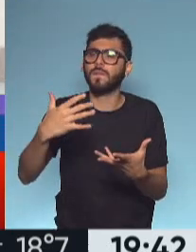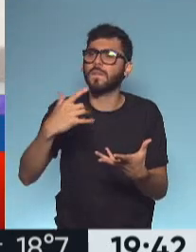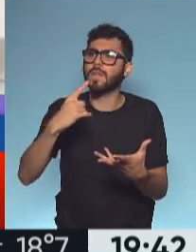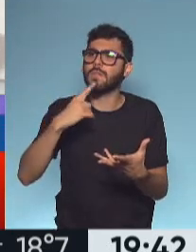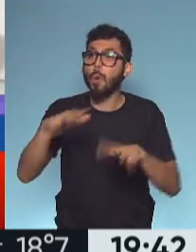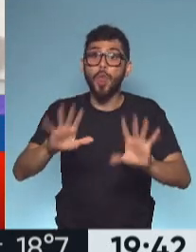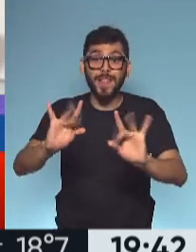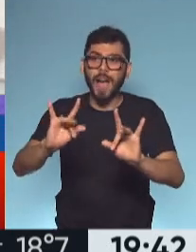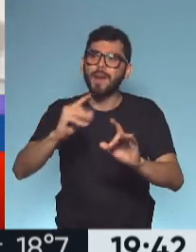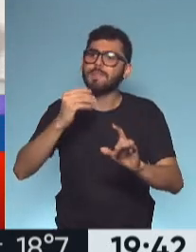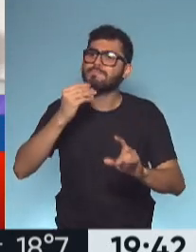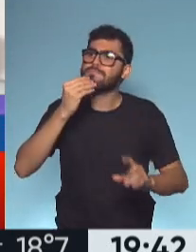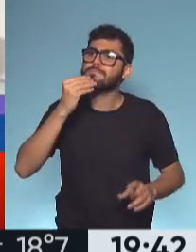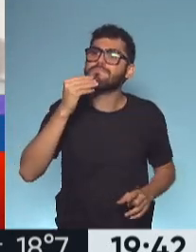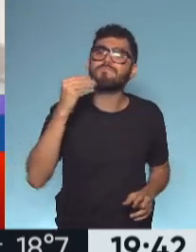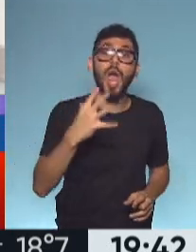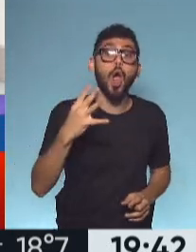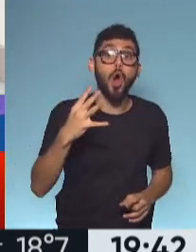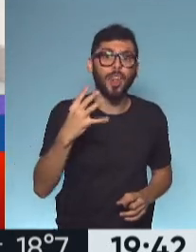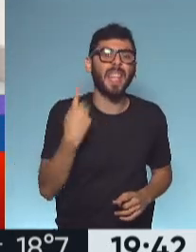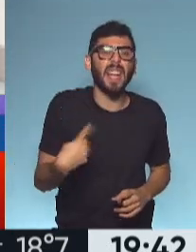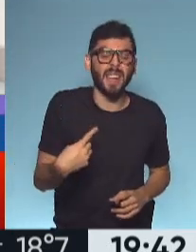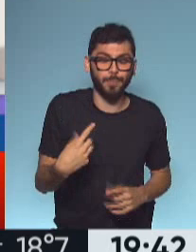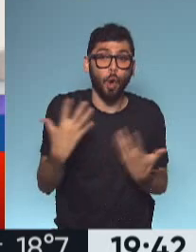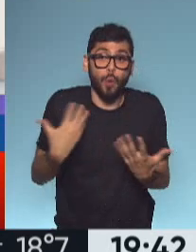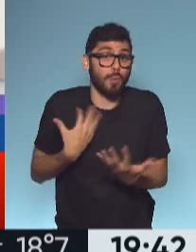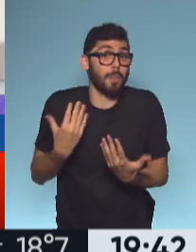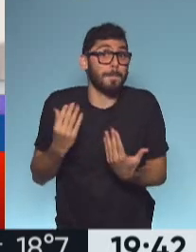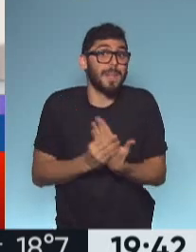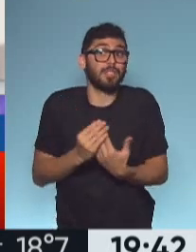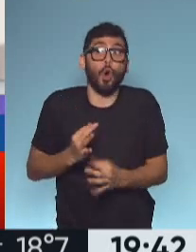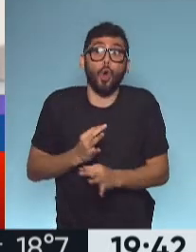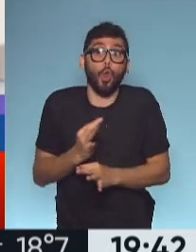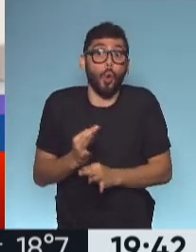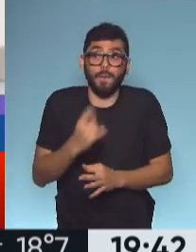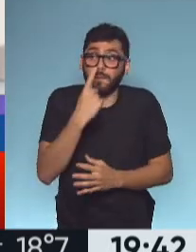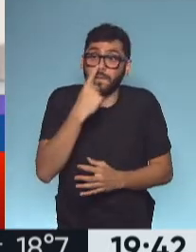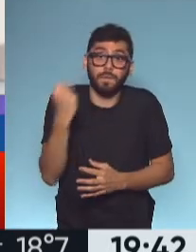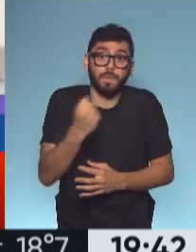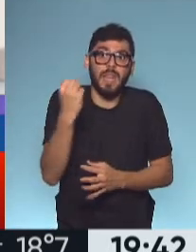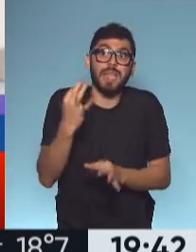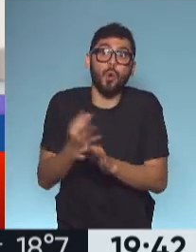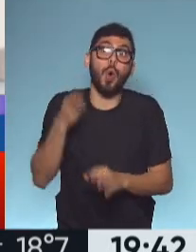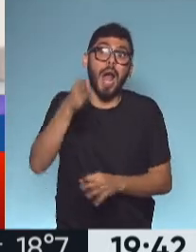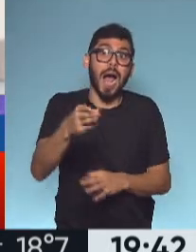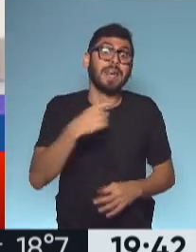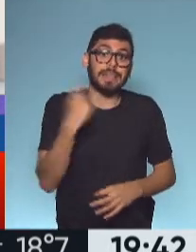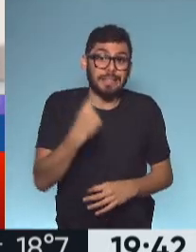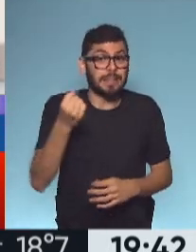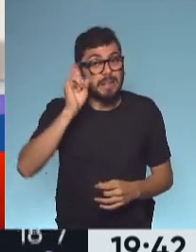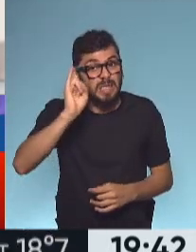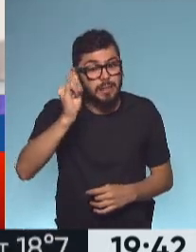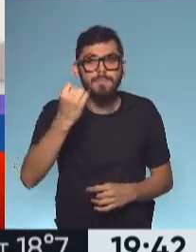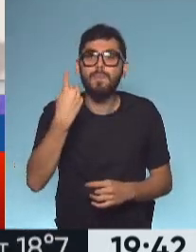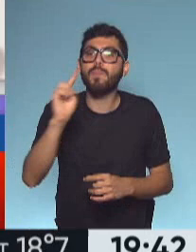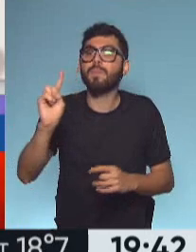de complejidad, que por supuesto nadie más interesado que el ministro de Educación que logremos recuperar la presencialidad, pero por